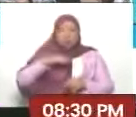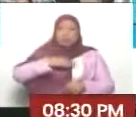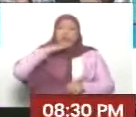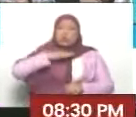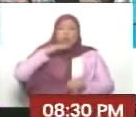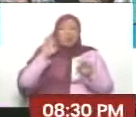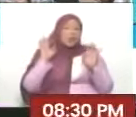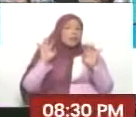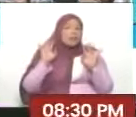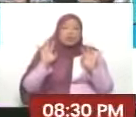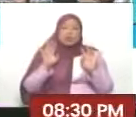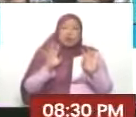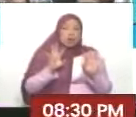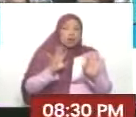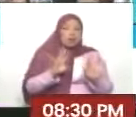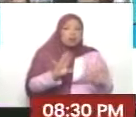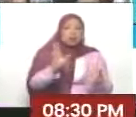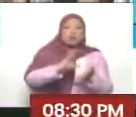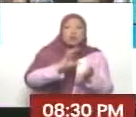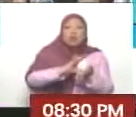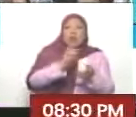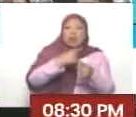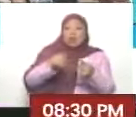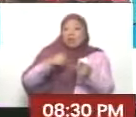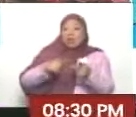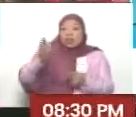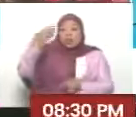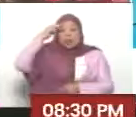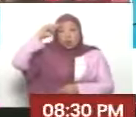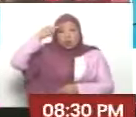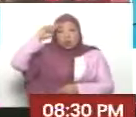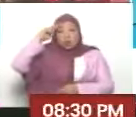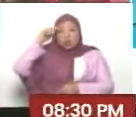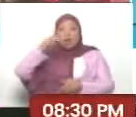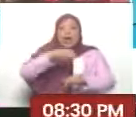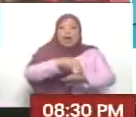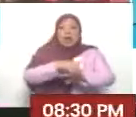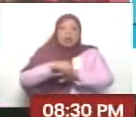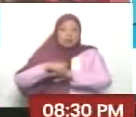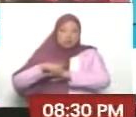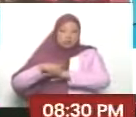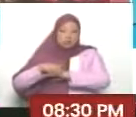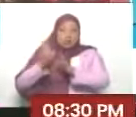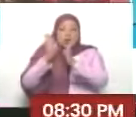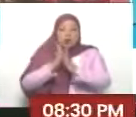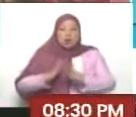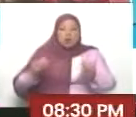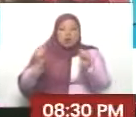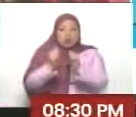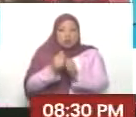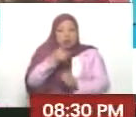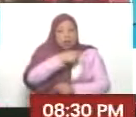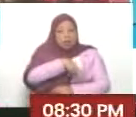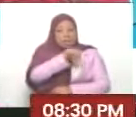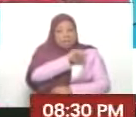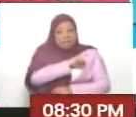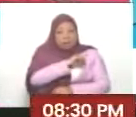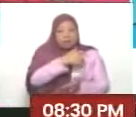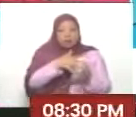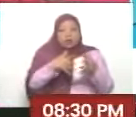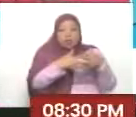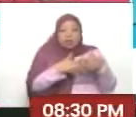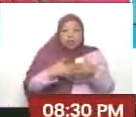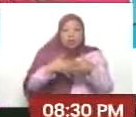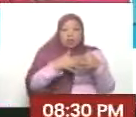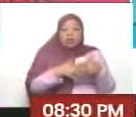varias ciudades de Cuba. Las movilizaciones que hubo en Londres, Madrid, Nueva York. Es